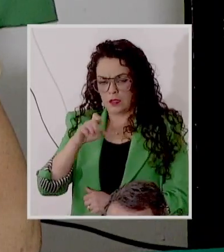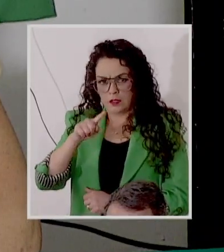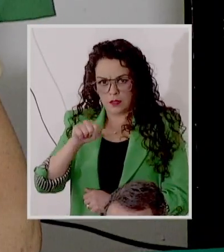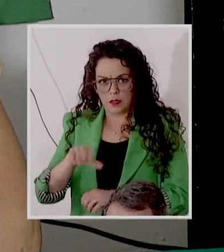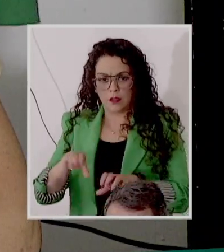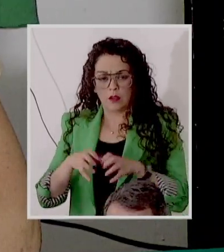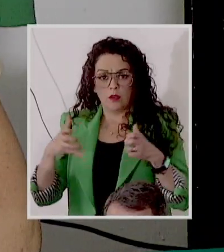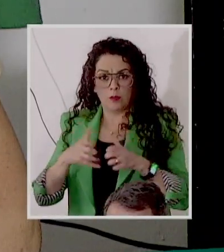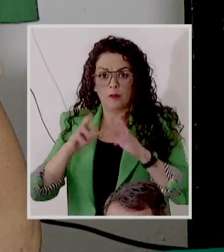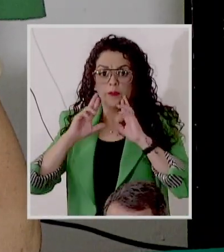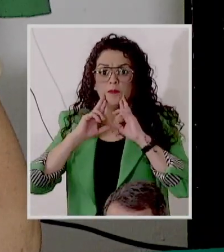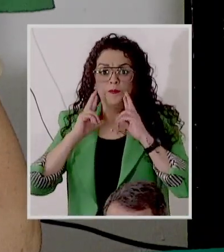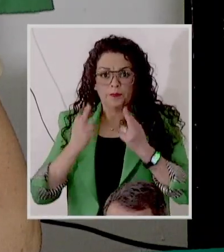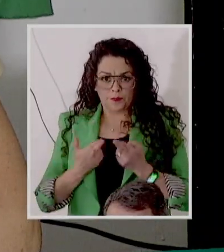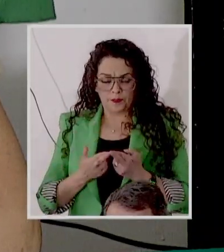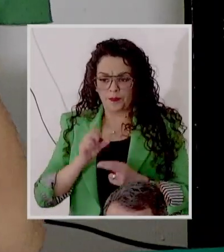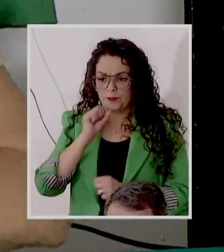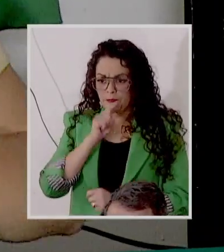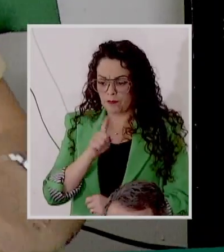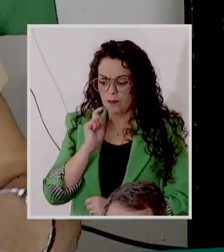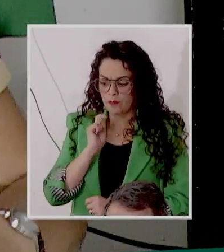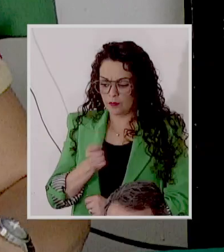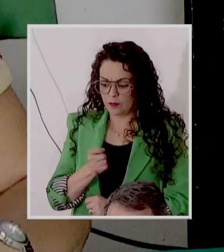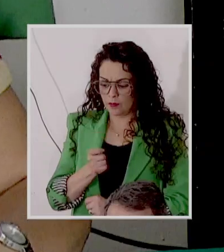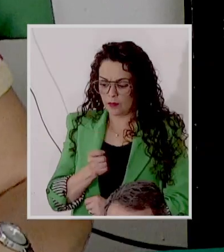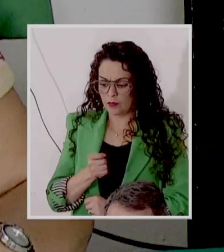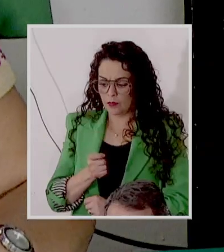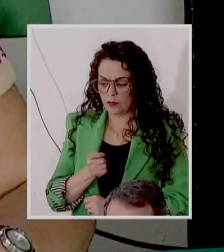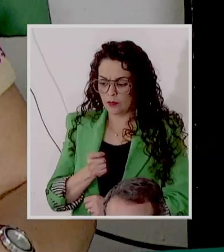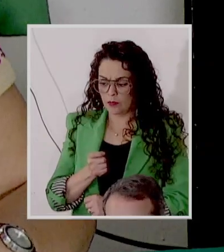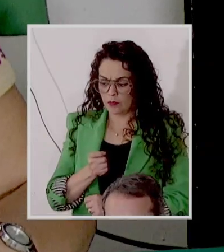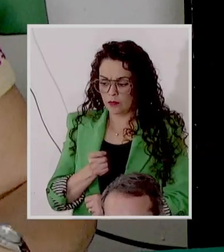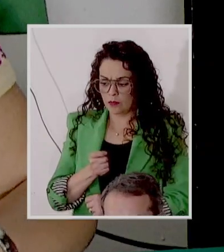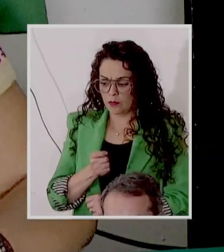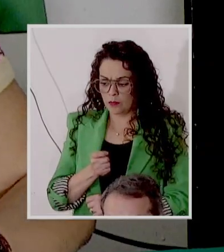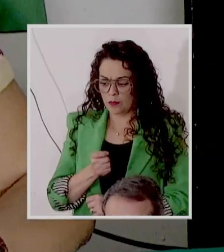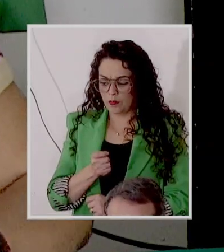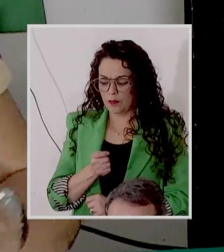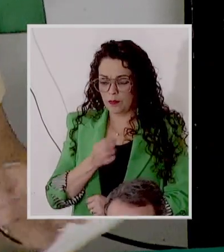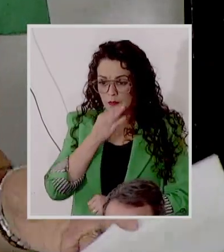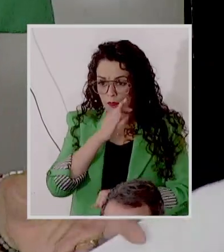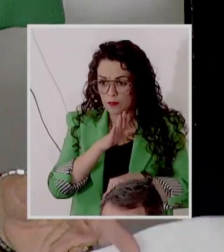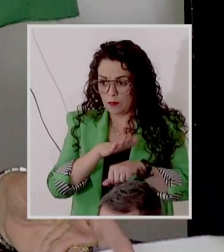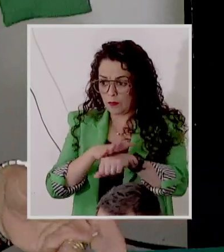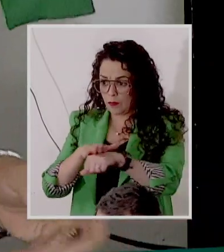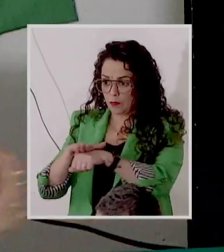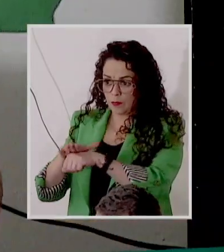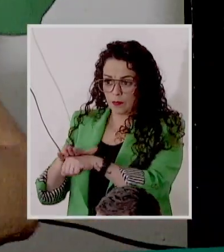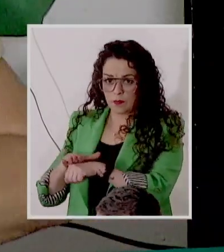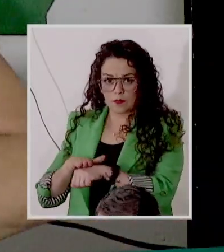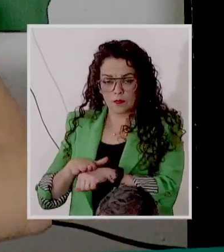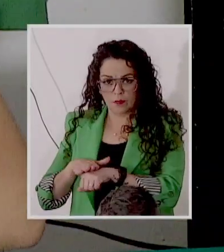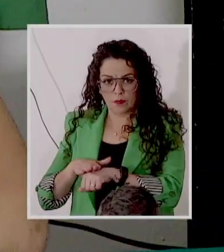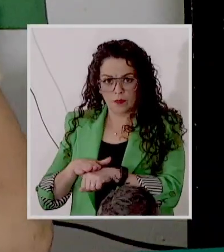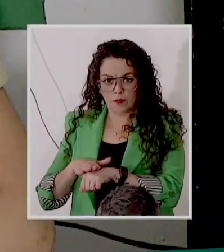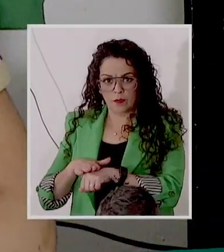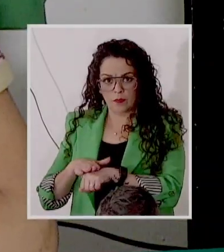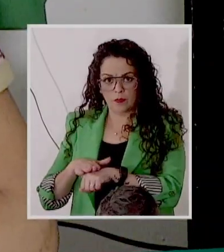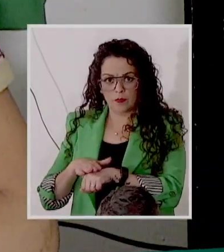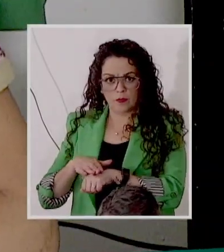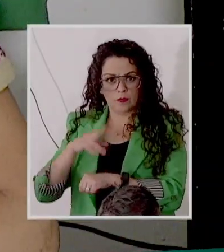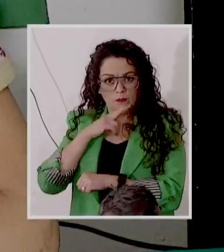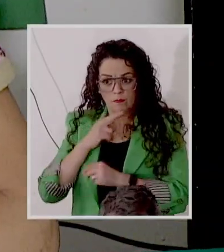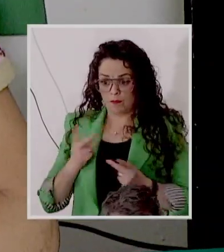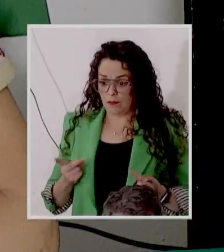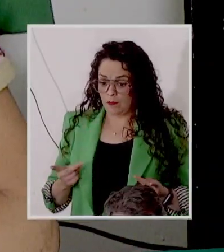sesión, también prima la cualidad de inmediatez, es decir, la convocatoria que se emita de manera